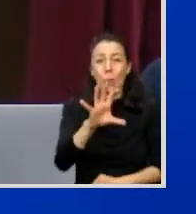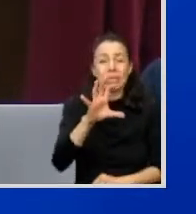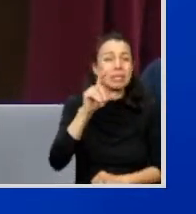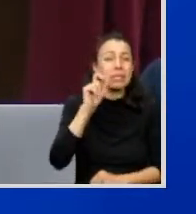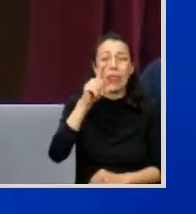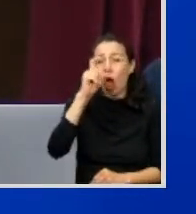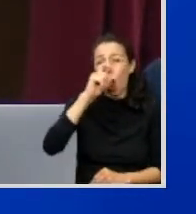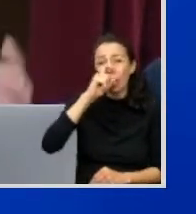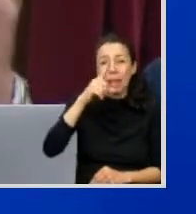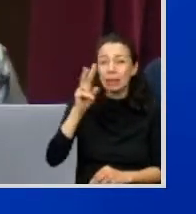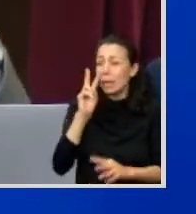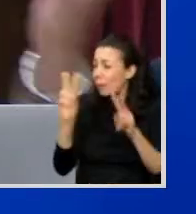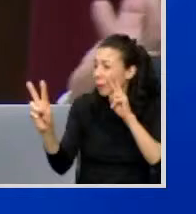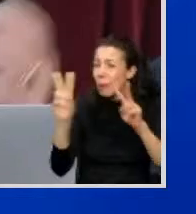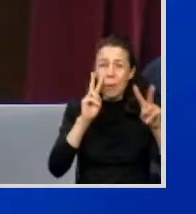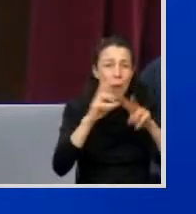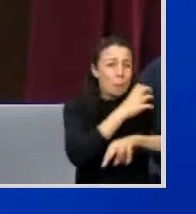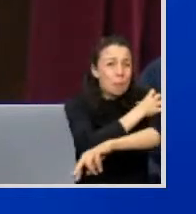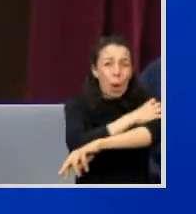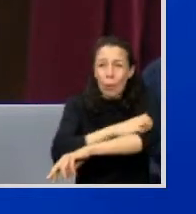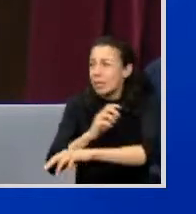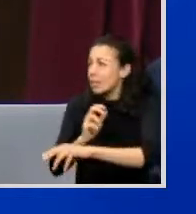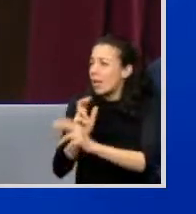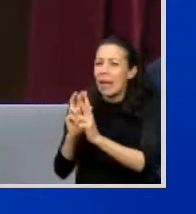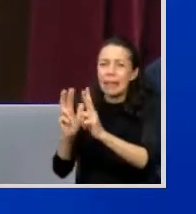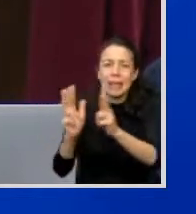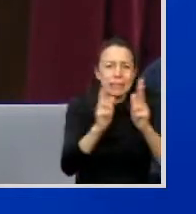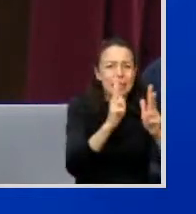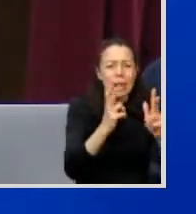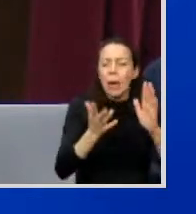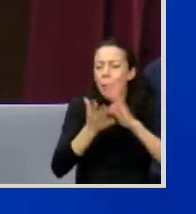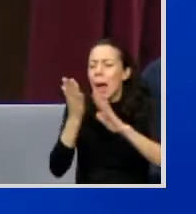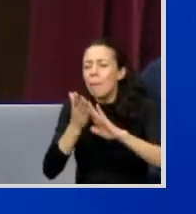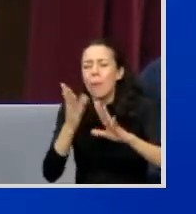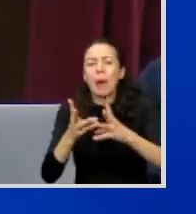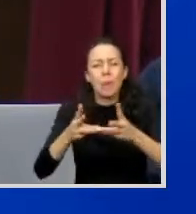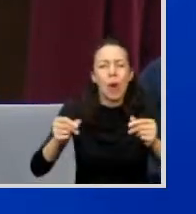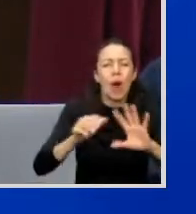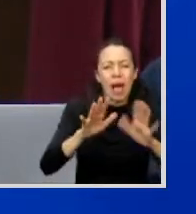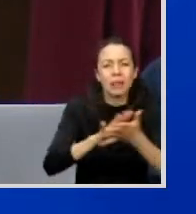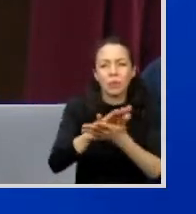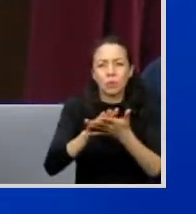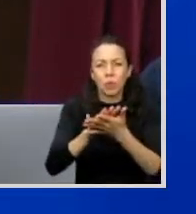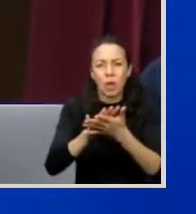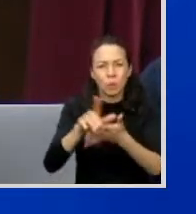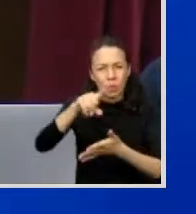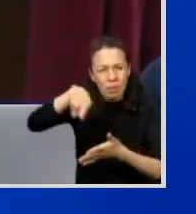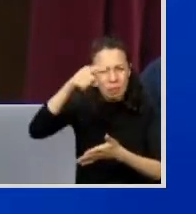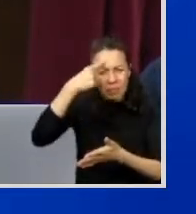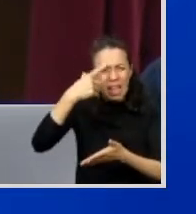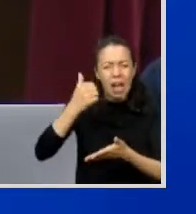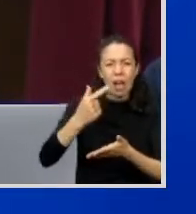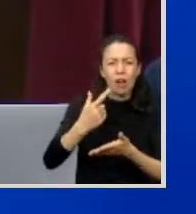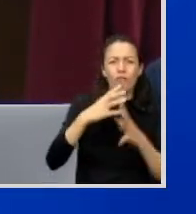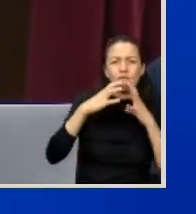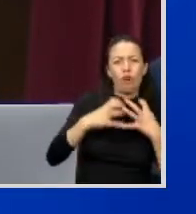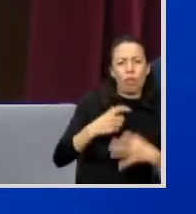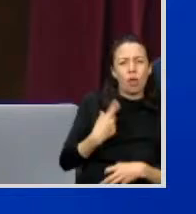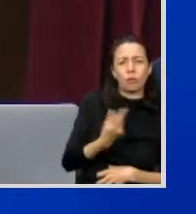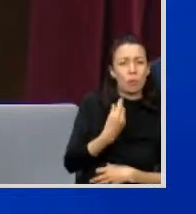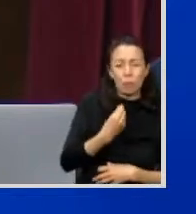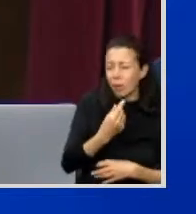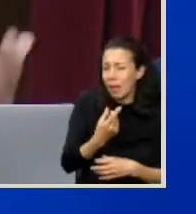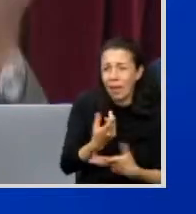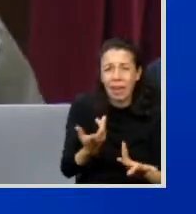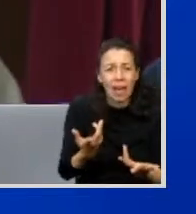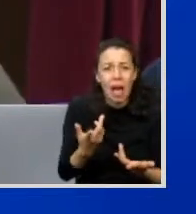que pasa es que Morales tenía la idea de trabajar todo él, no sé si había un equipo de hombres y mujeres alrededor de él que le